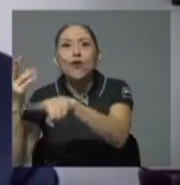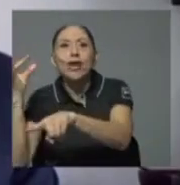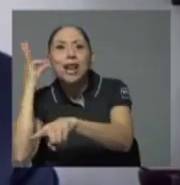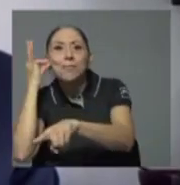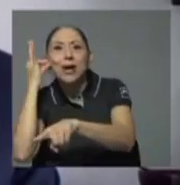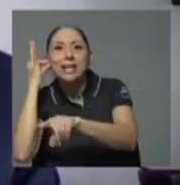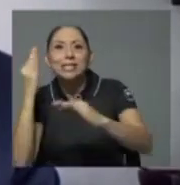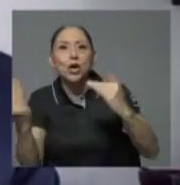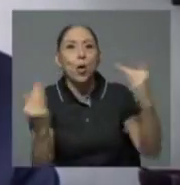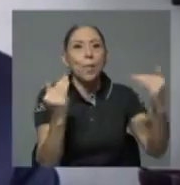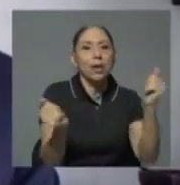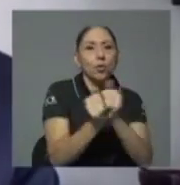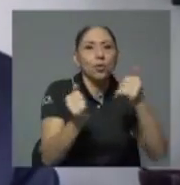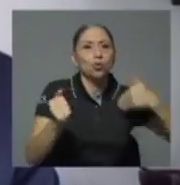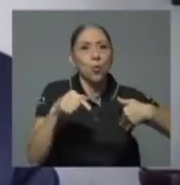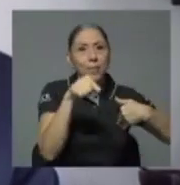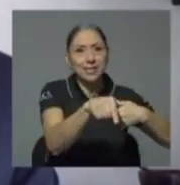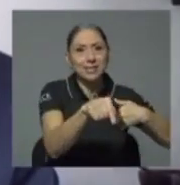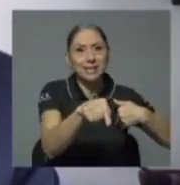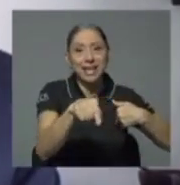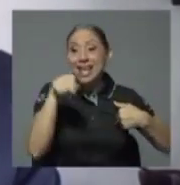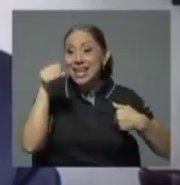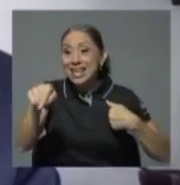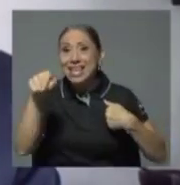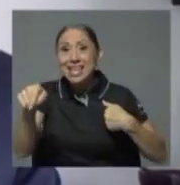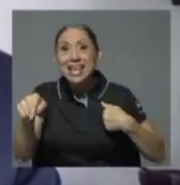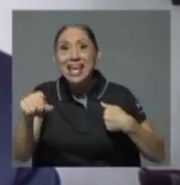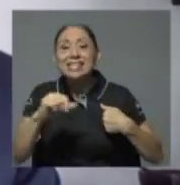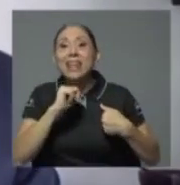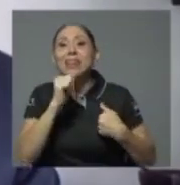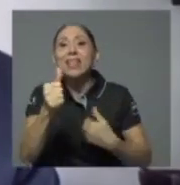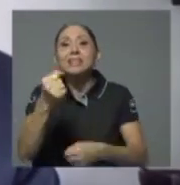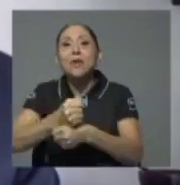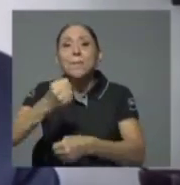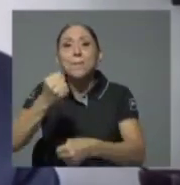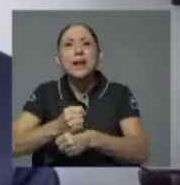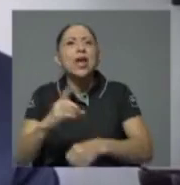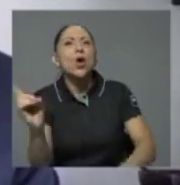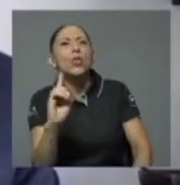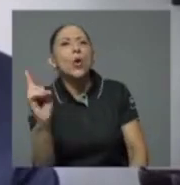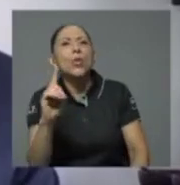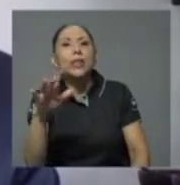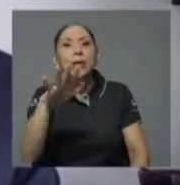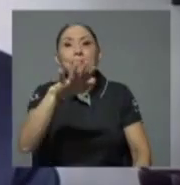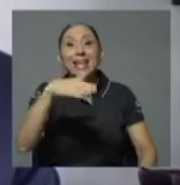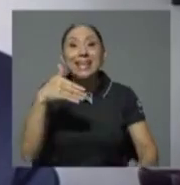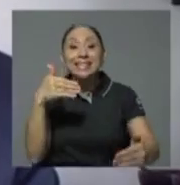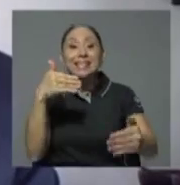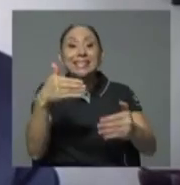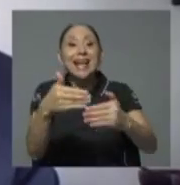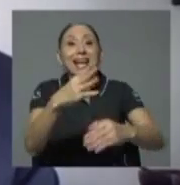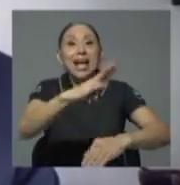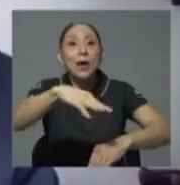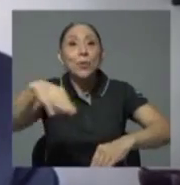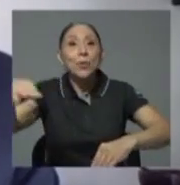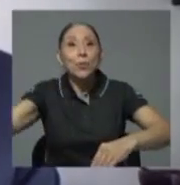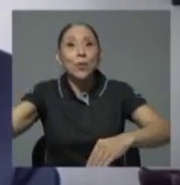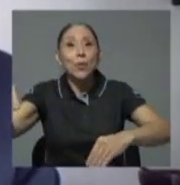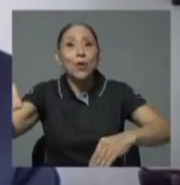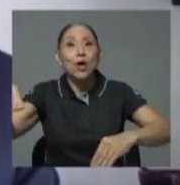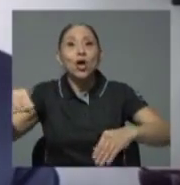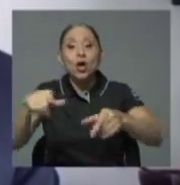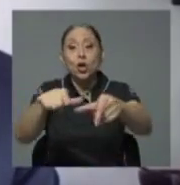los hombres, y es un desempleo que se ubica en las zonas costeras, en las zonas fuera del